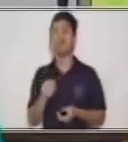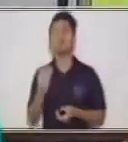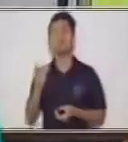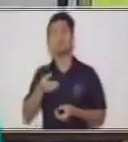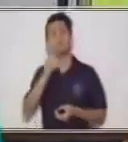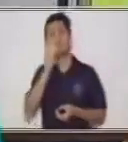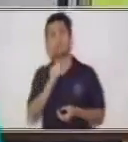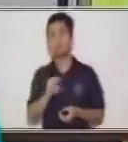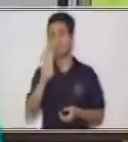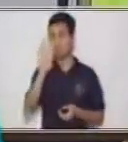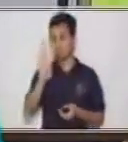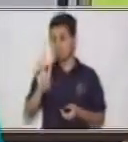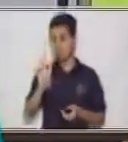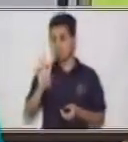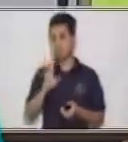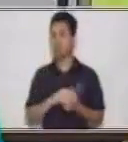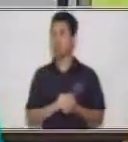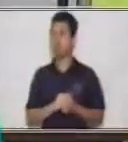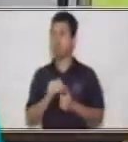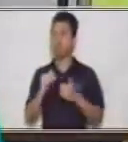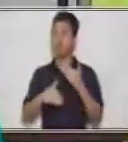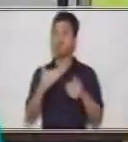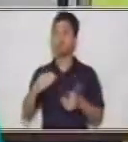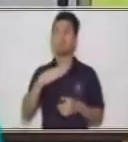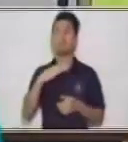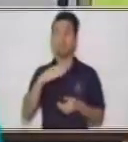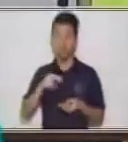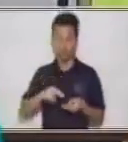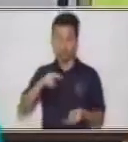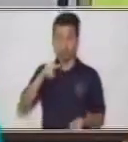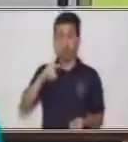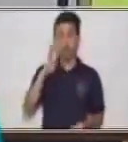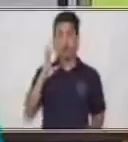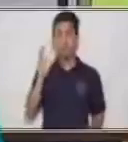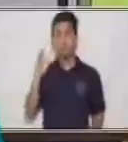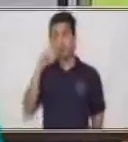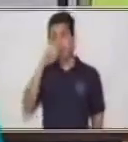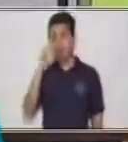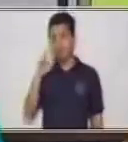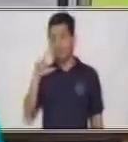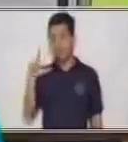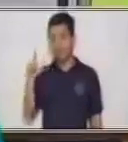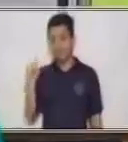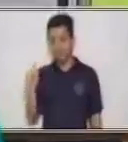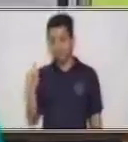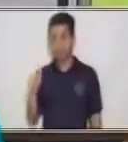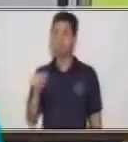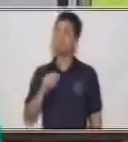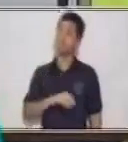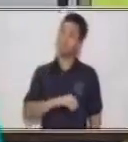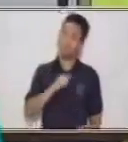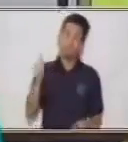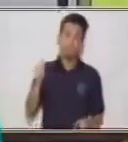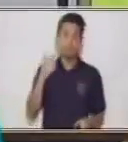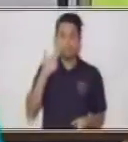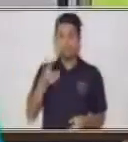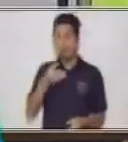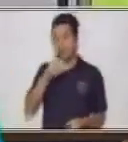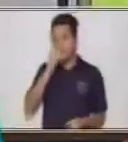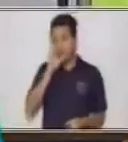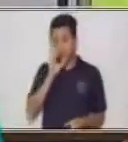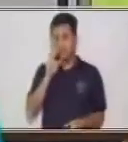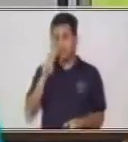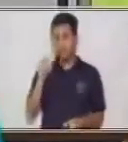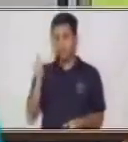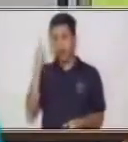4. Luego tenemos la botella, que también estuvimos trabajando, el vaso, solo que con el vaso también